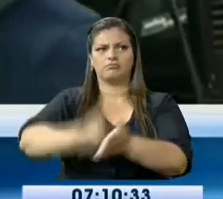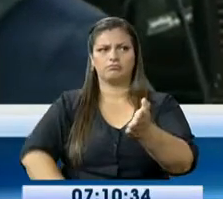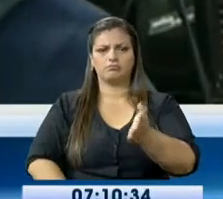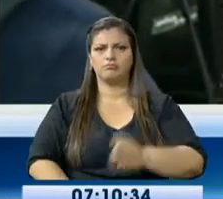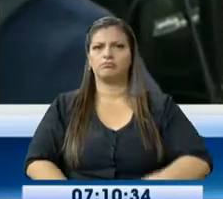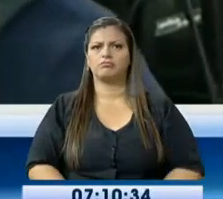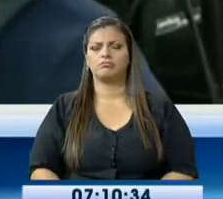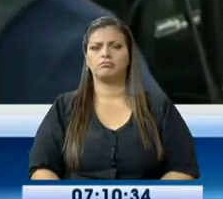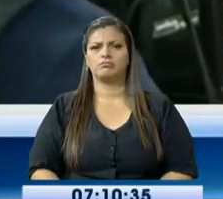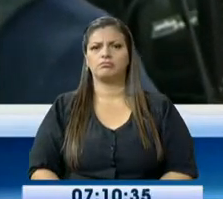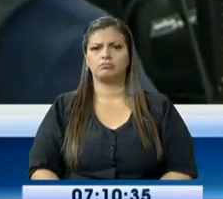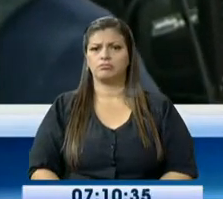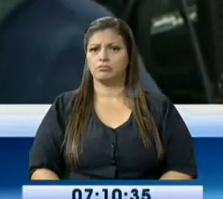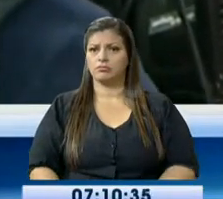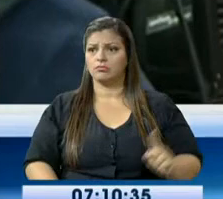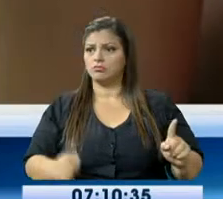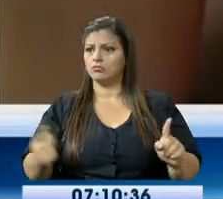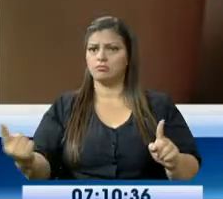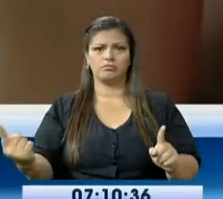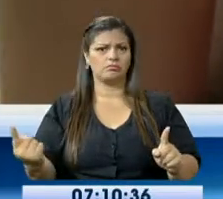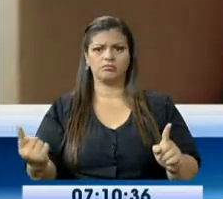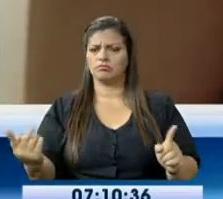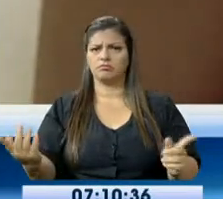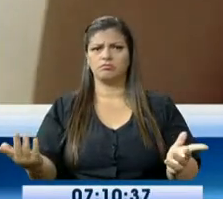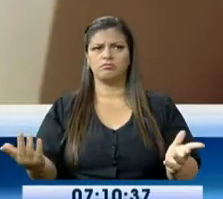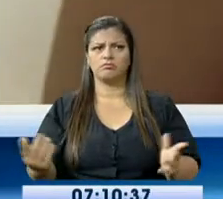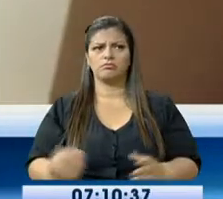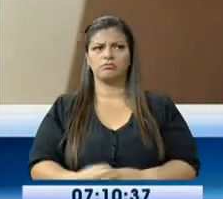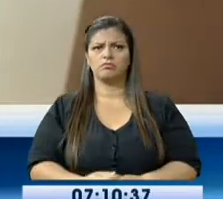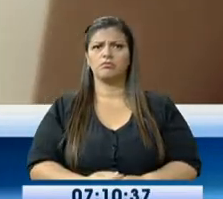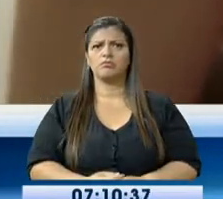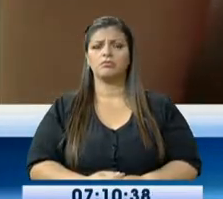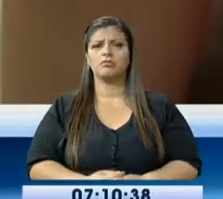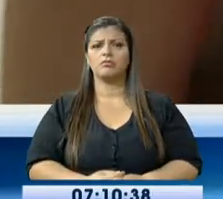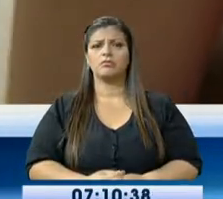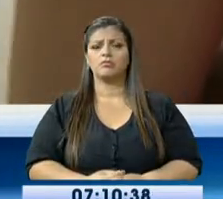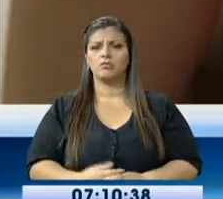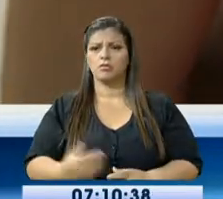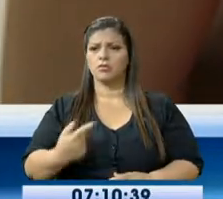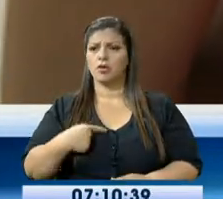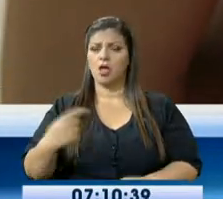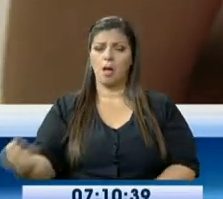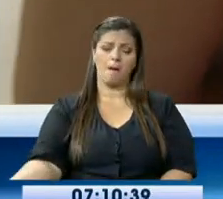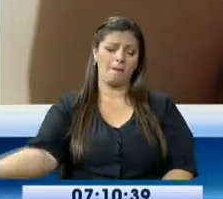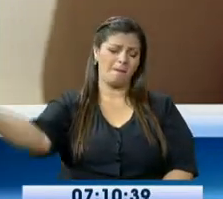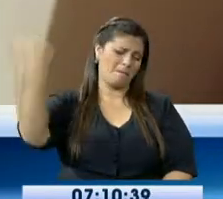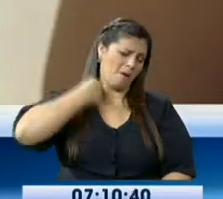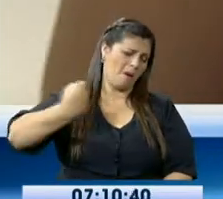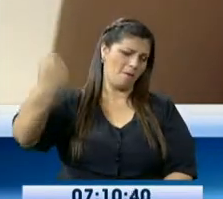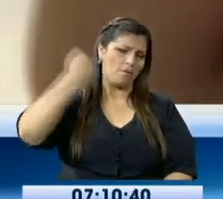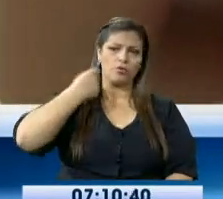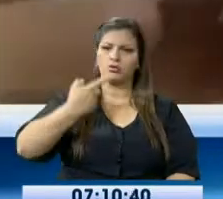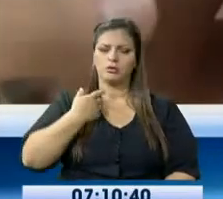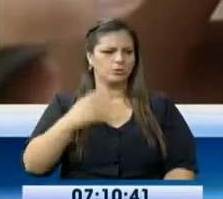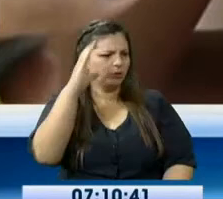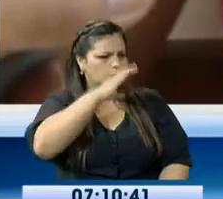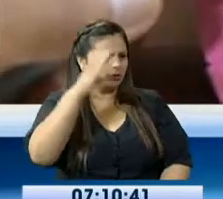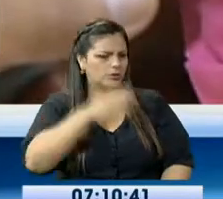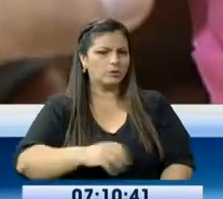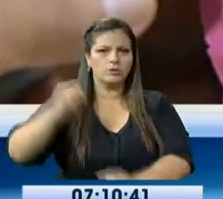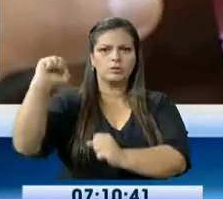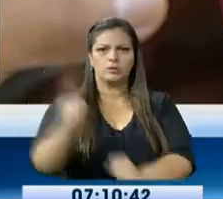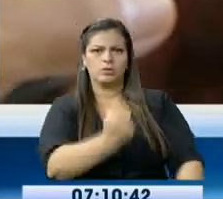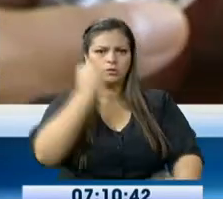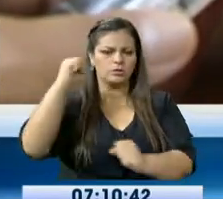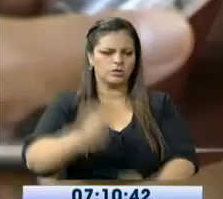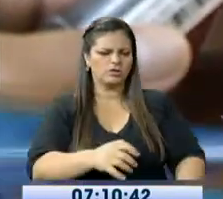ningún tipo de relación con las agredidas. Pues él cogió y me metió dos puñetes y yo para defenderme cogí una escoba y yo le pegué. Sí,